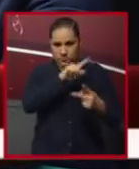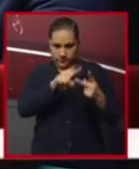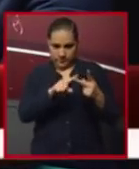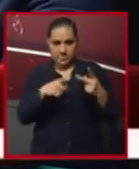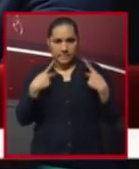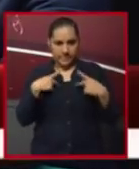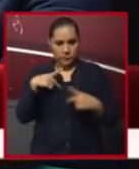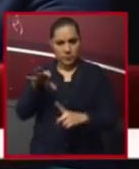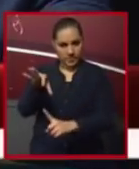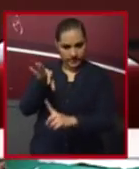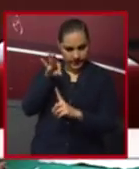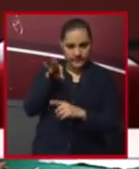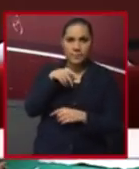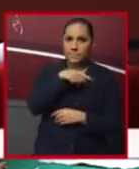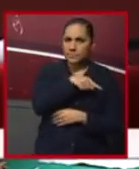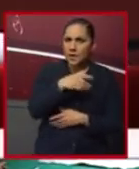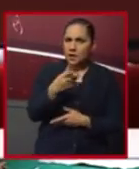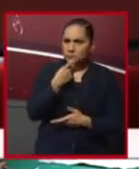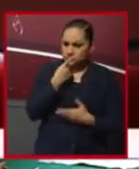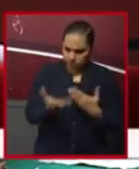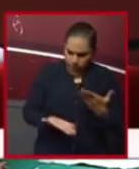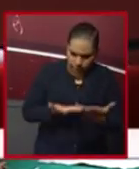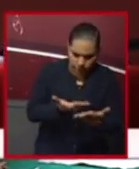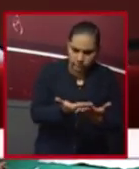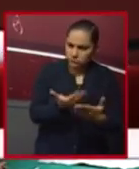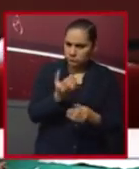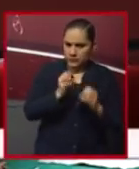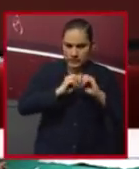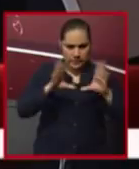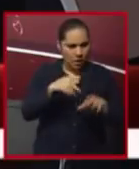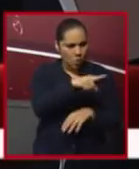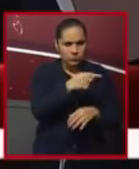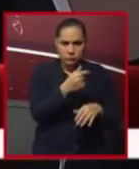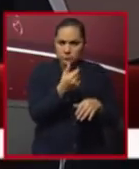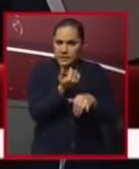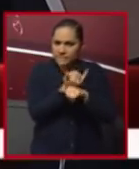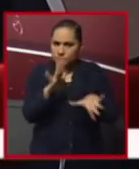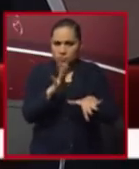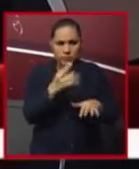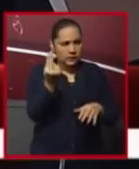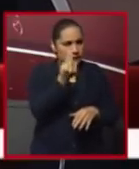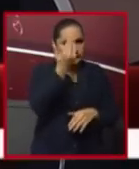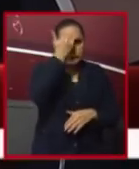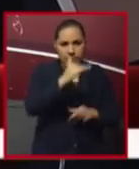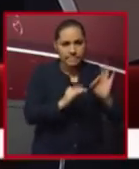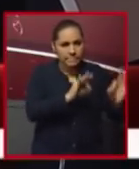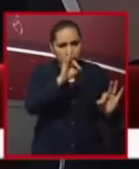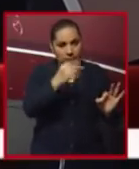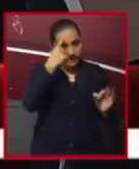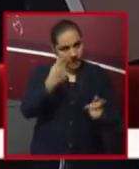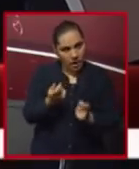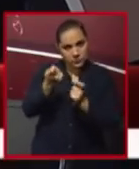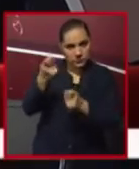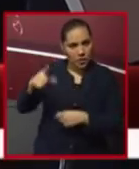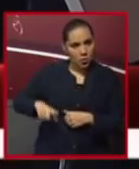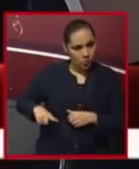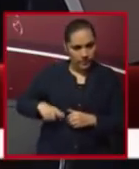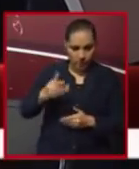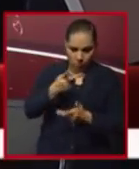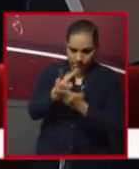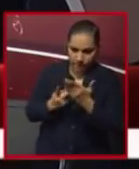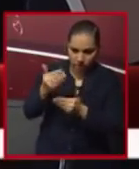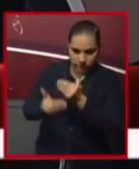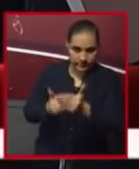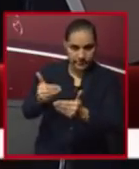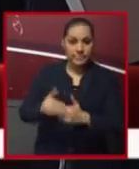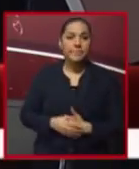con información para los 3 niveles de gobierno. Contribuir con información e indicadores para el Plan Nacional de Desarrollo, los planes